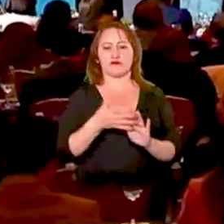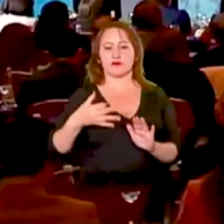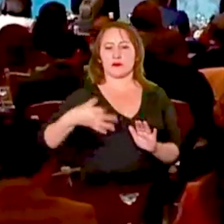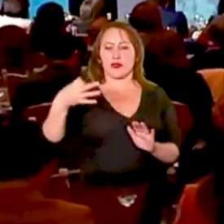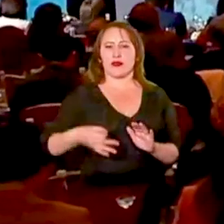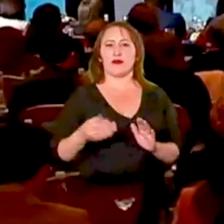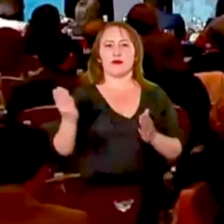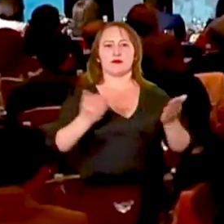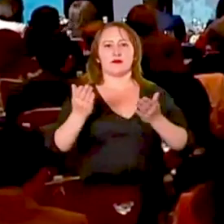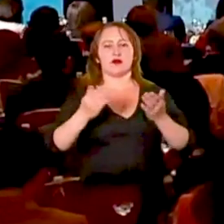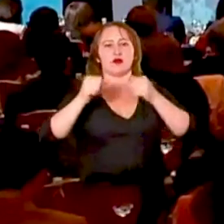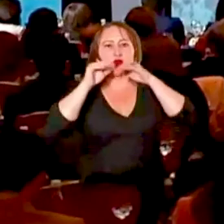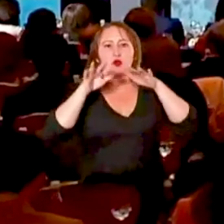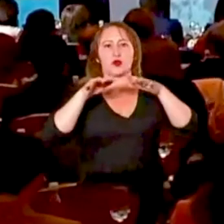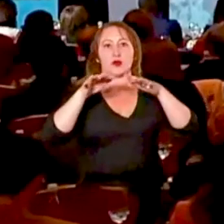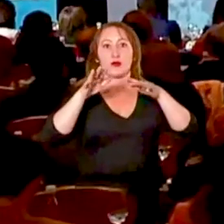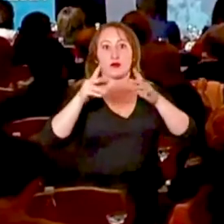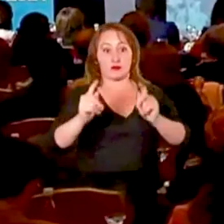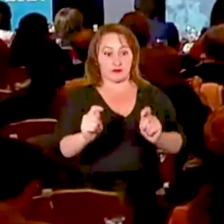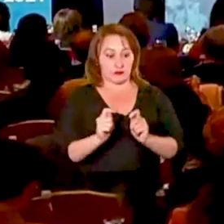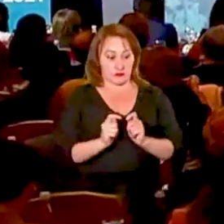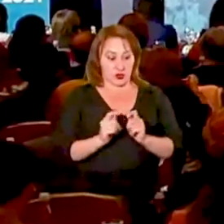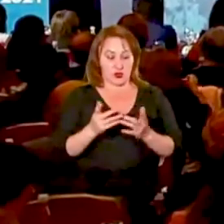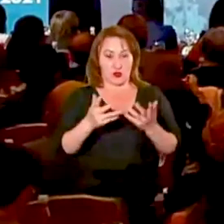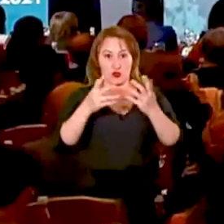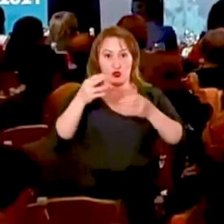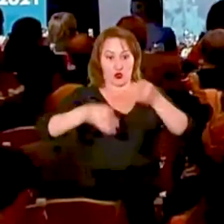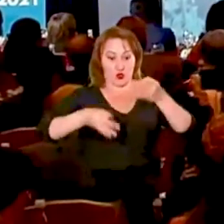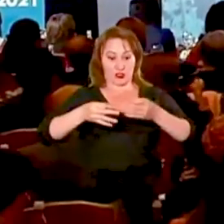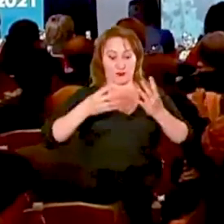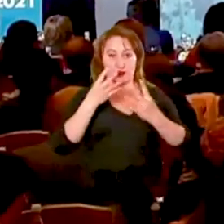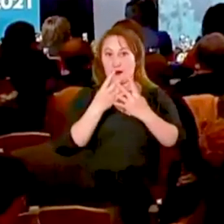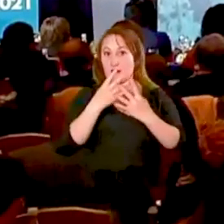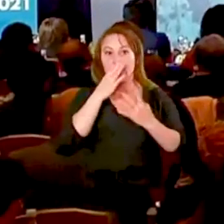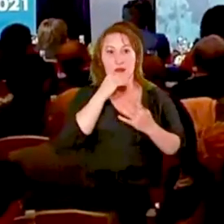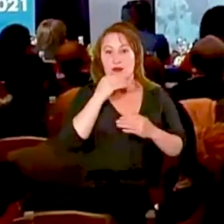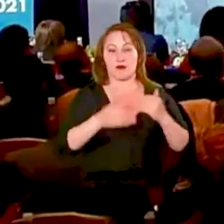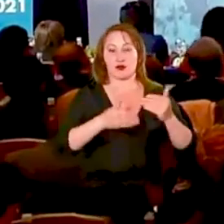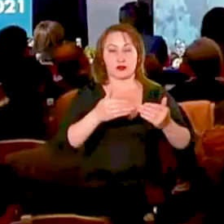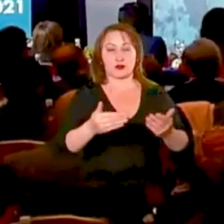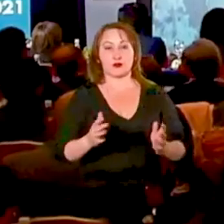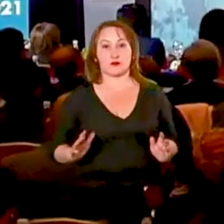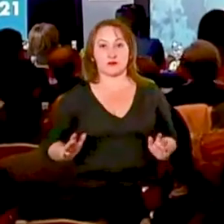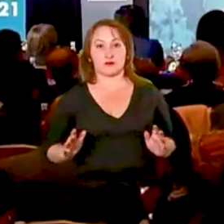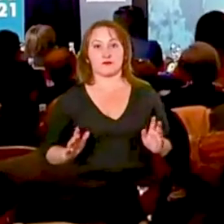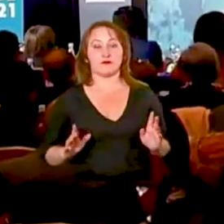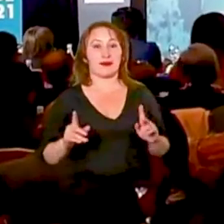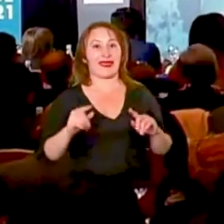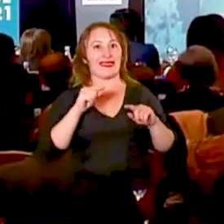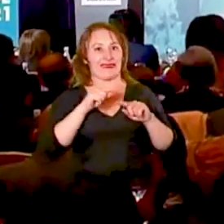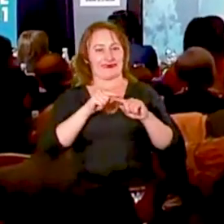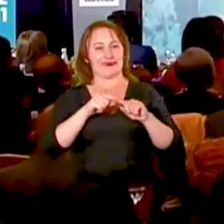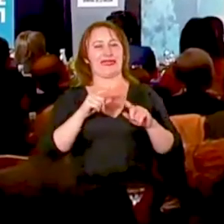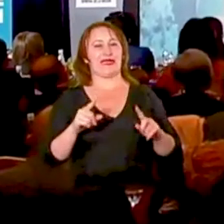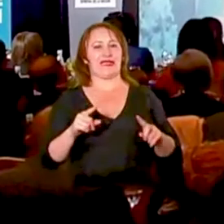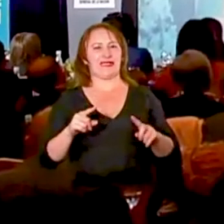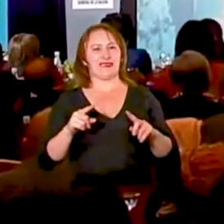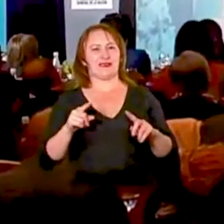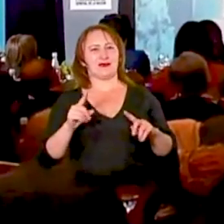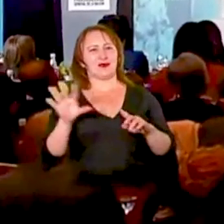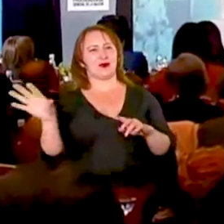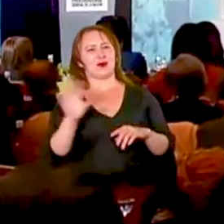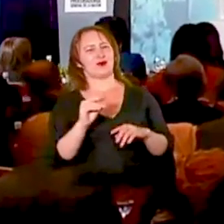público y ninguna se la dio a un juez penal que lo decidiera mediante proceso penal. Esa es la gran disyuntiva que tuvimos